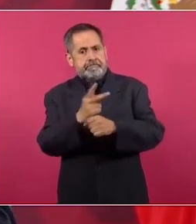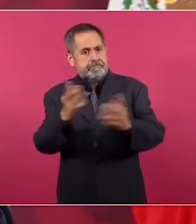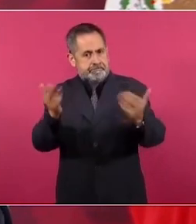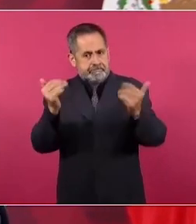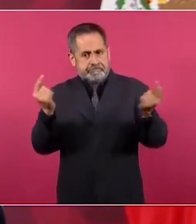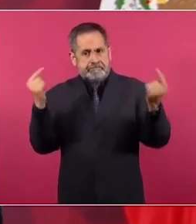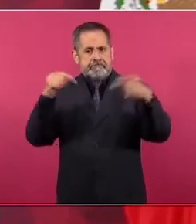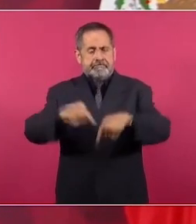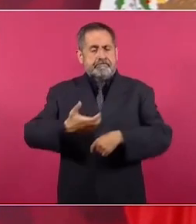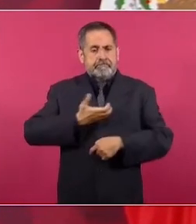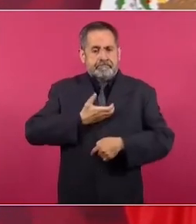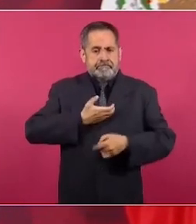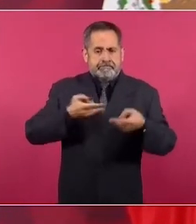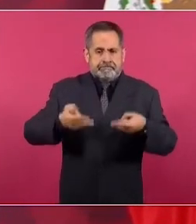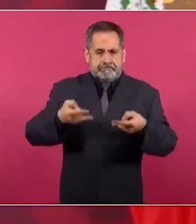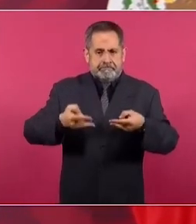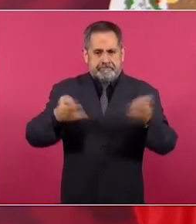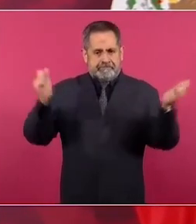plaza.